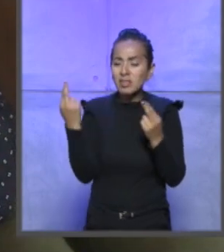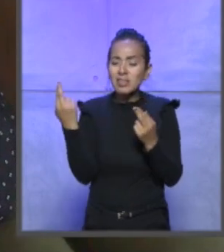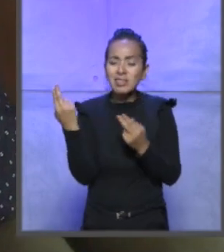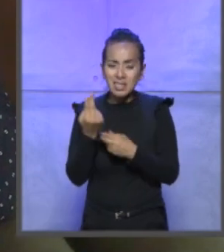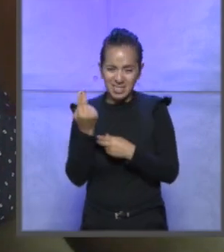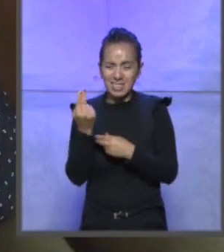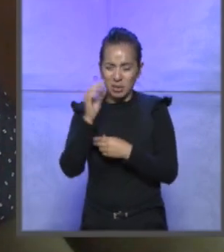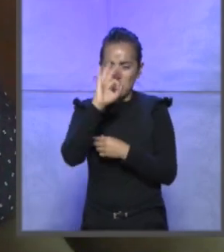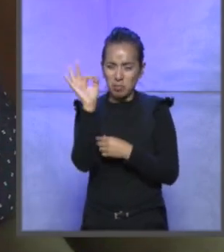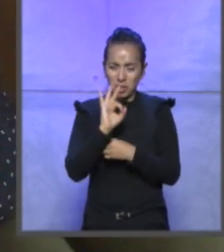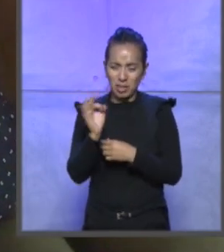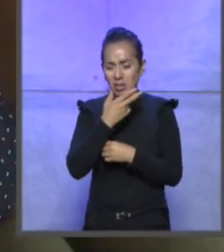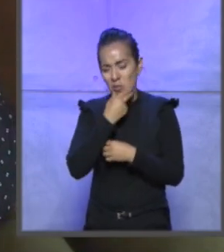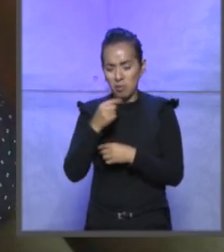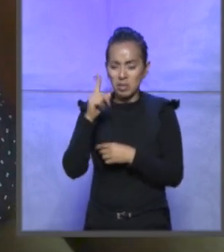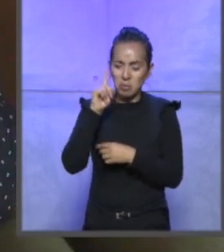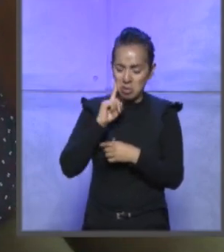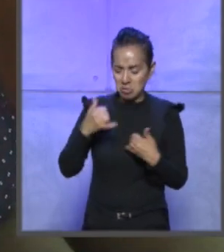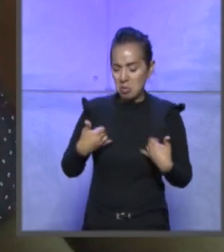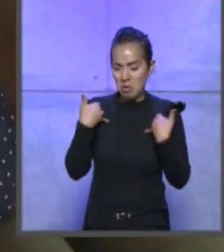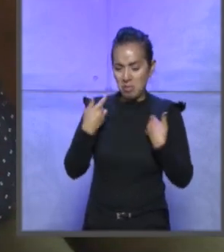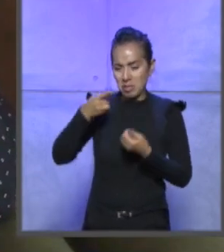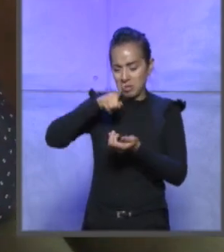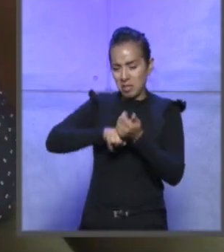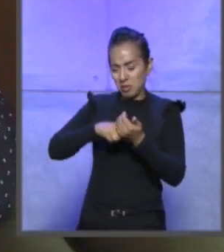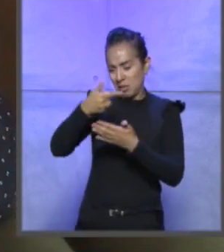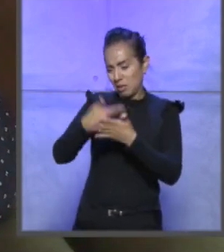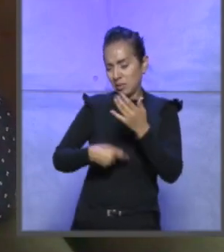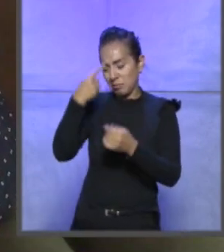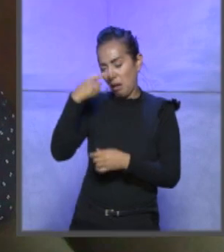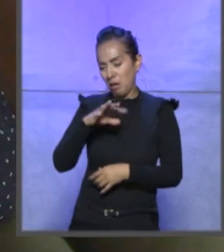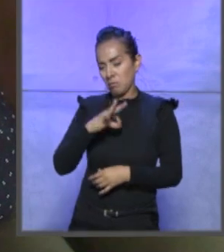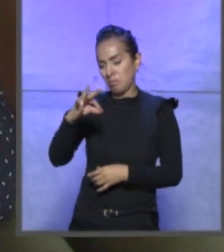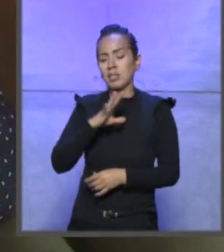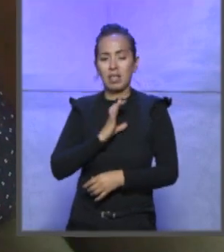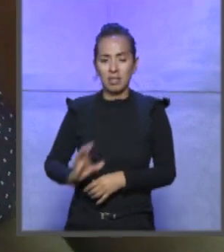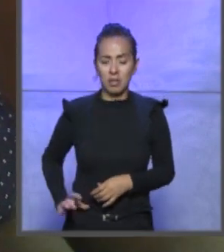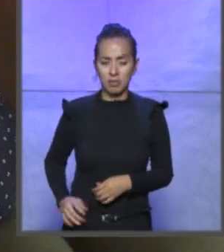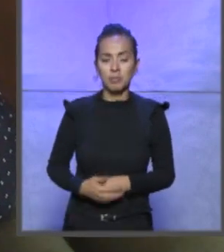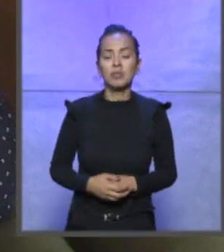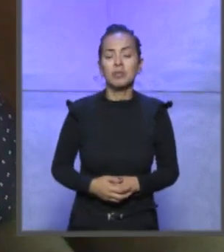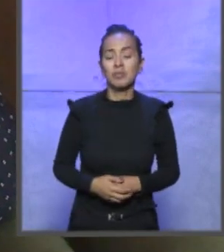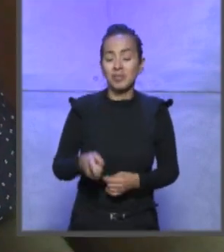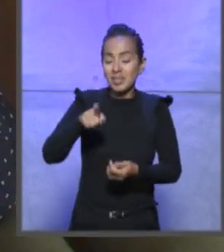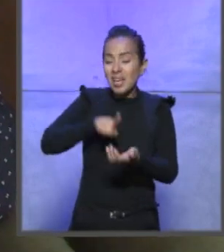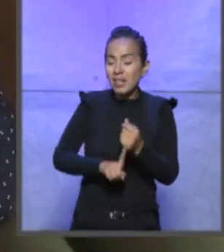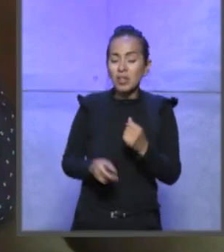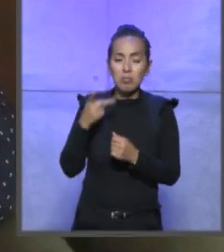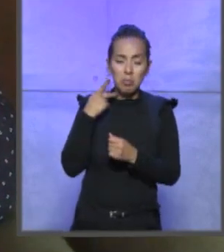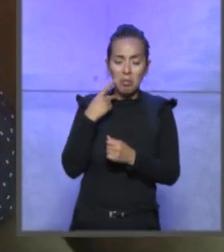las cuotas? Bueno, tenemos que entender que dentro de la política van a existir tres